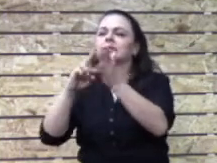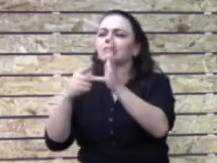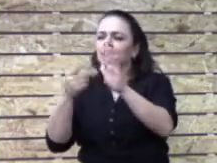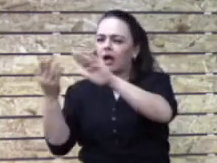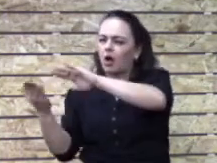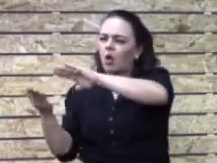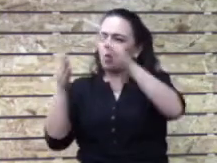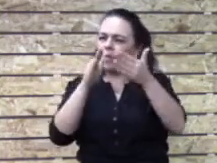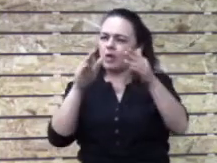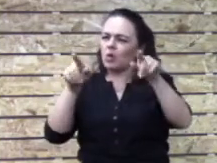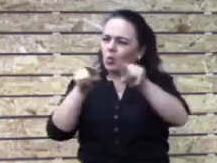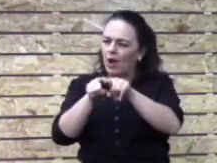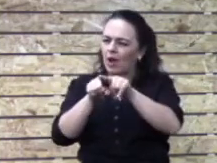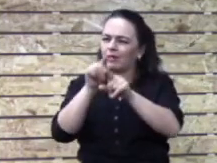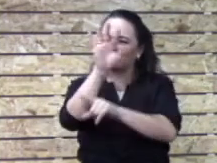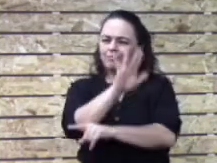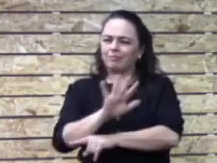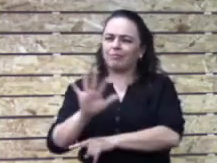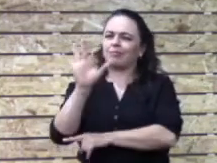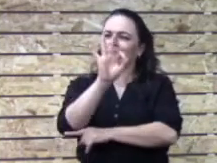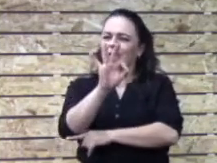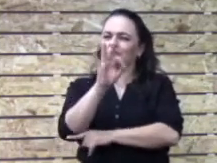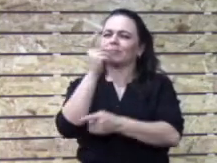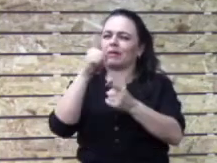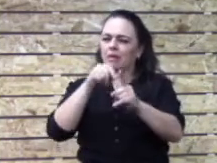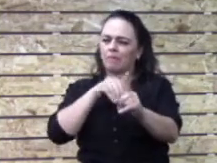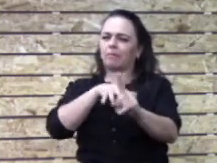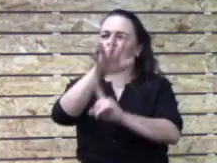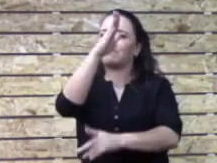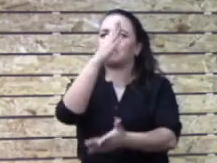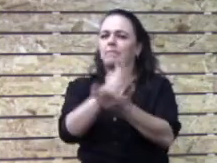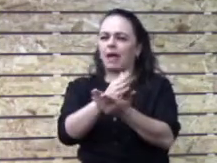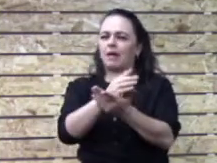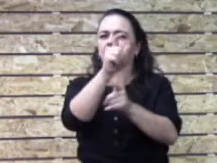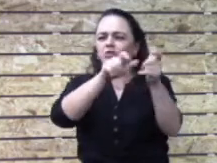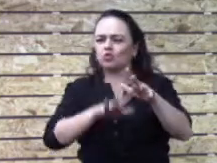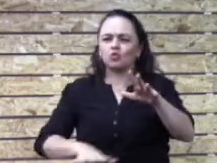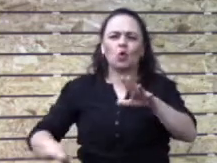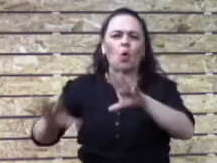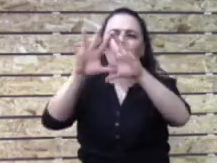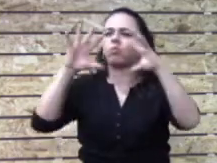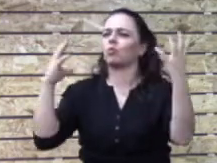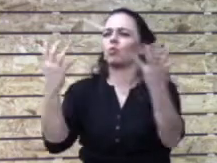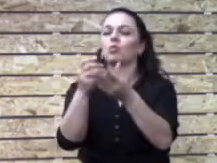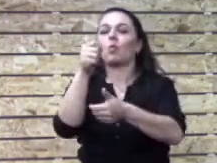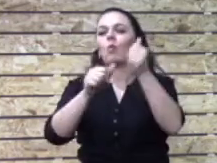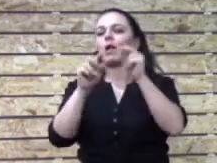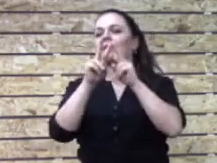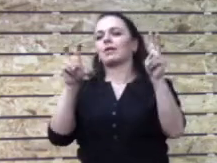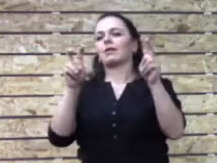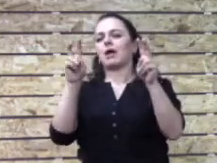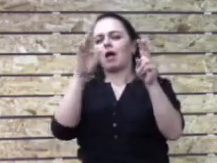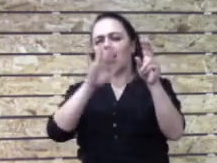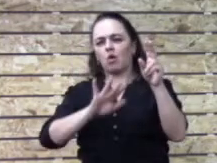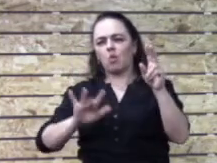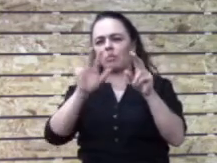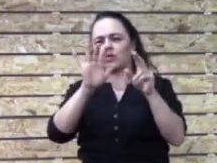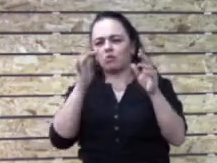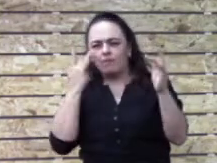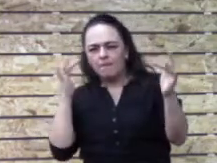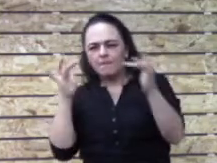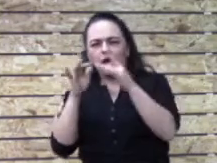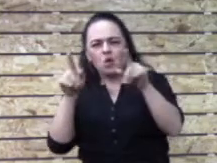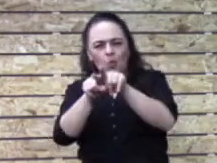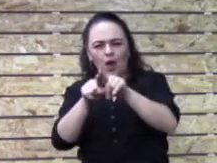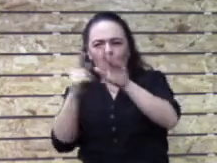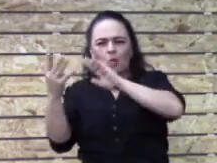afecta a toda la humanidad, que es el virus del pecado? Nos afecta a todos, tiene grandes